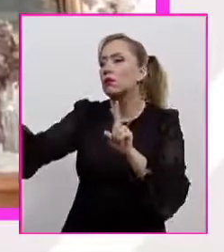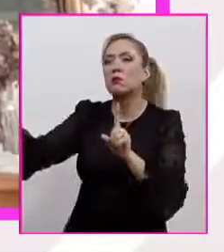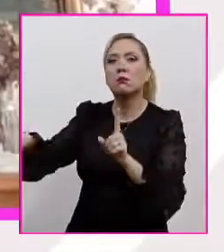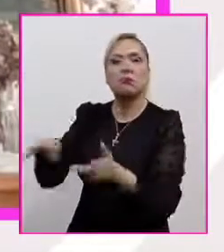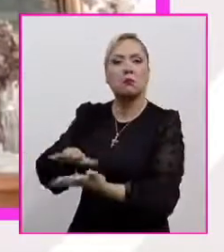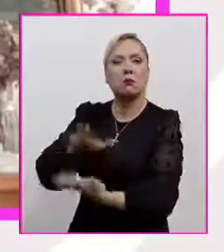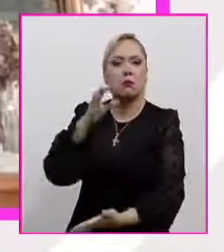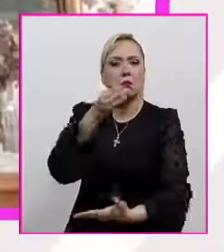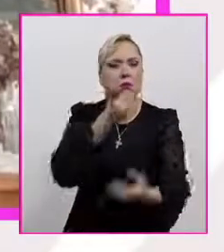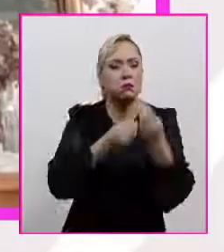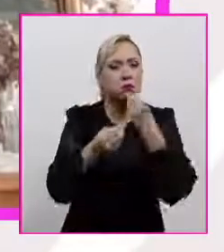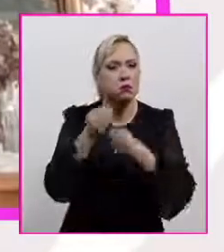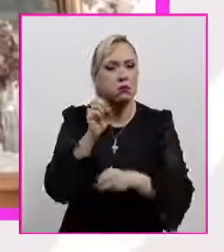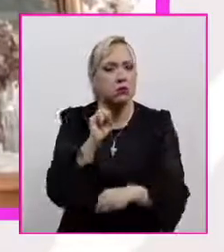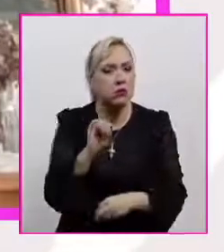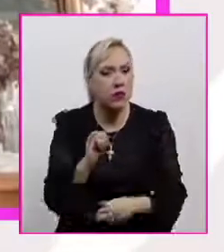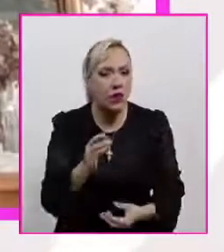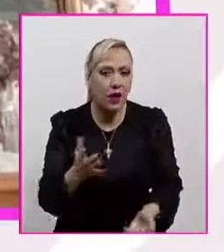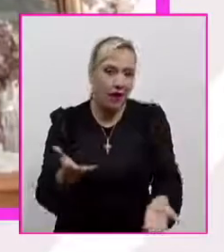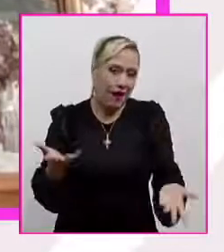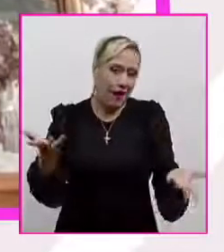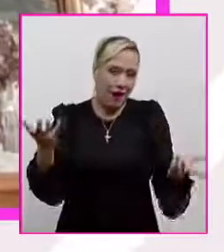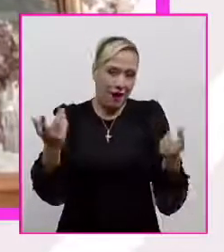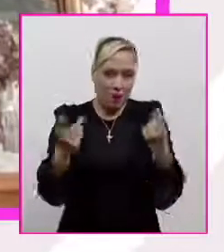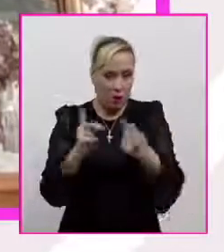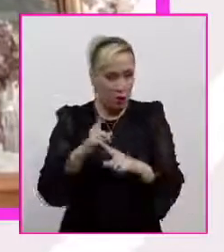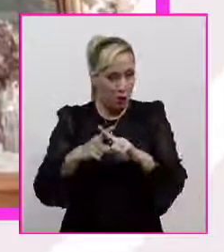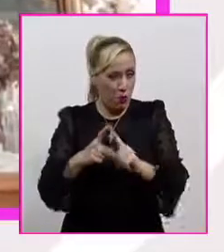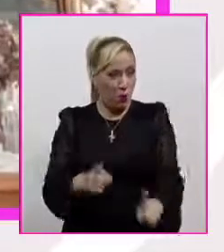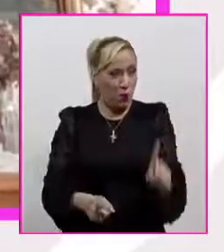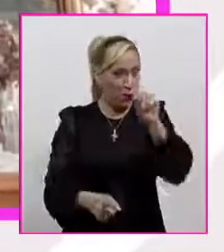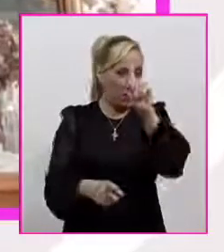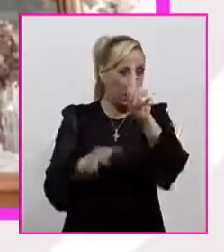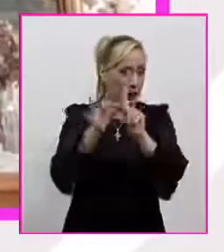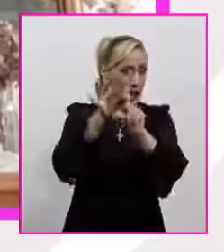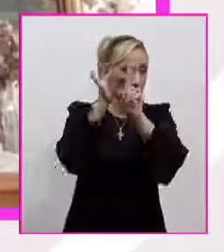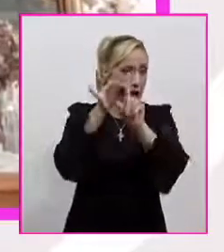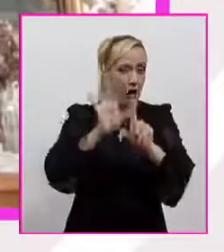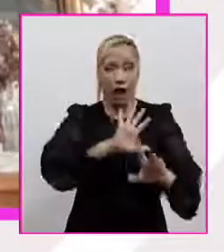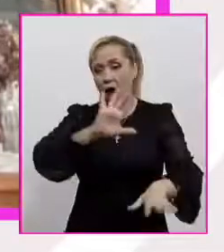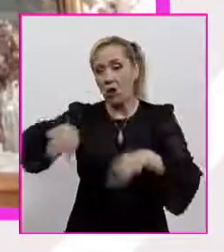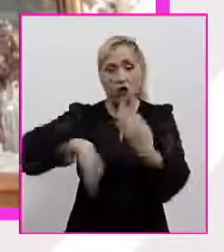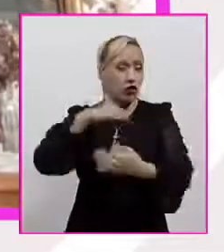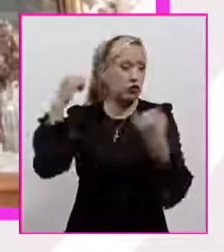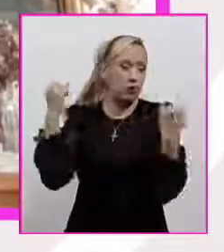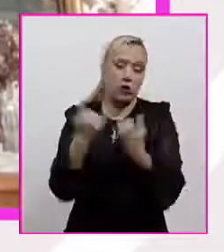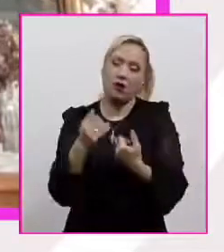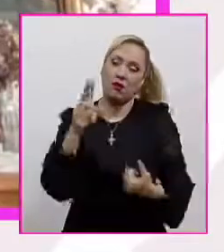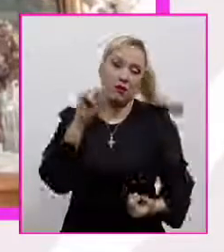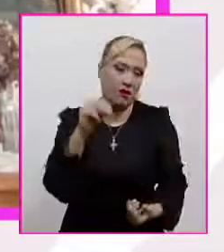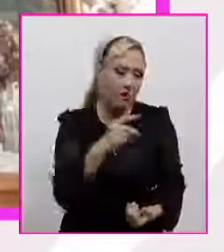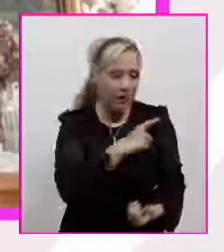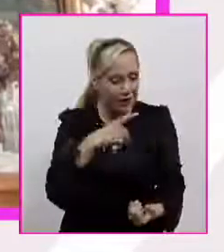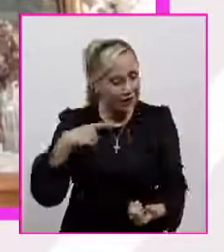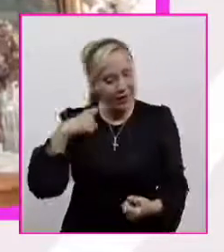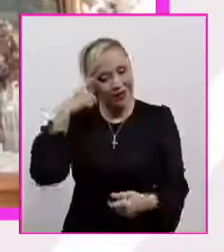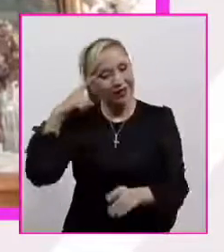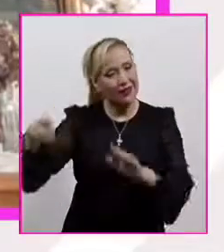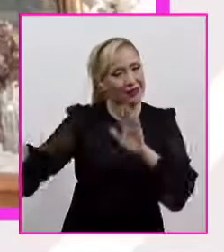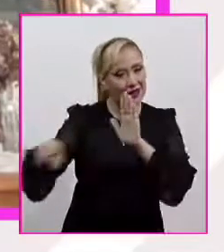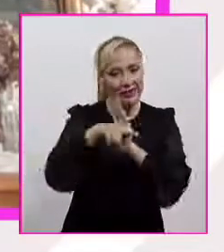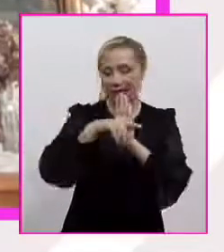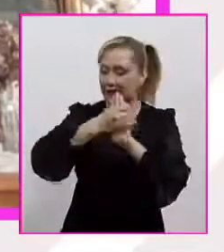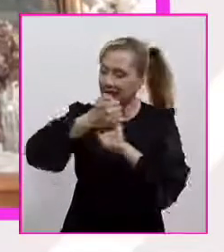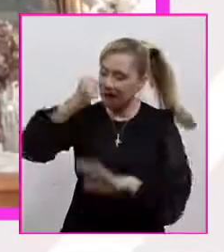¿no? Llamar primero a despojarnos de estas etiquetas, despojarnos de estos prejuicios, entender que las